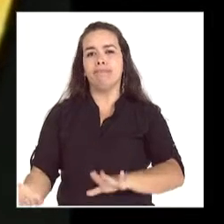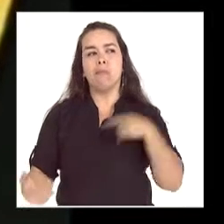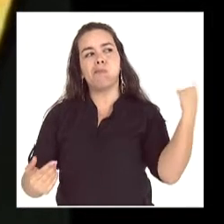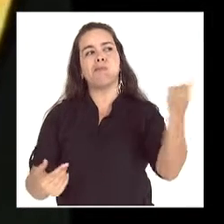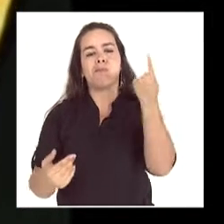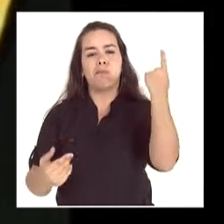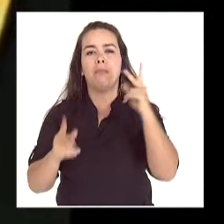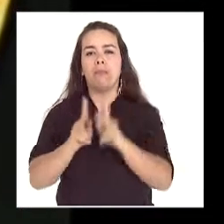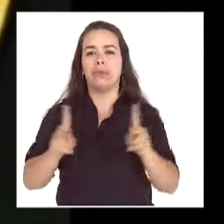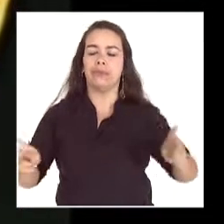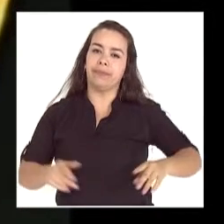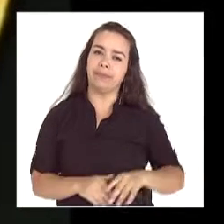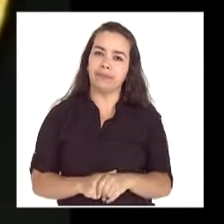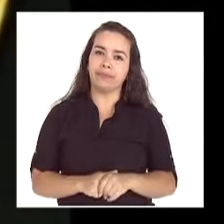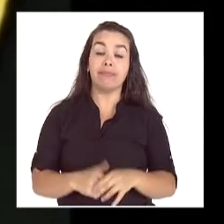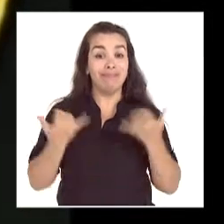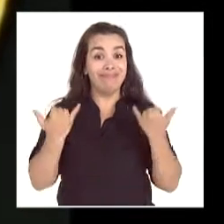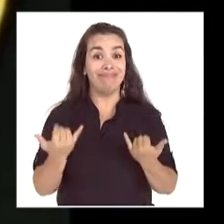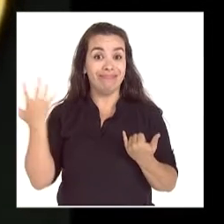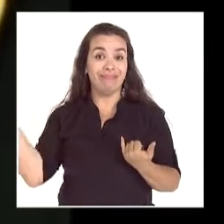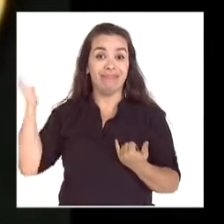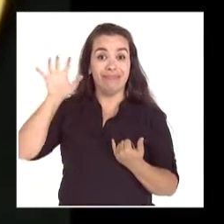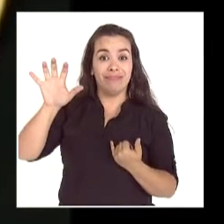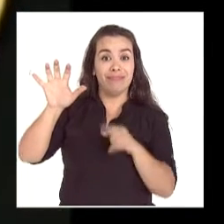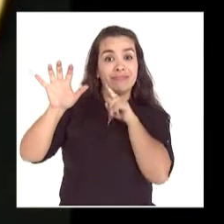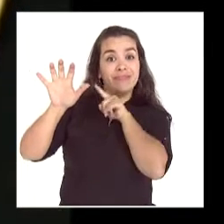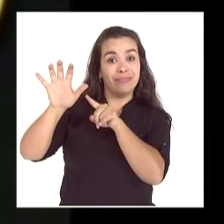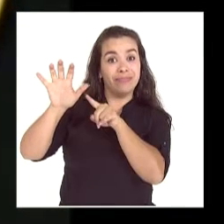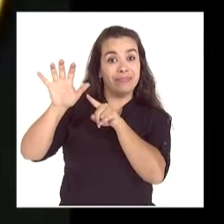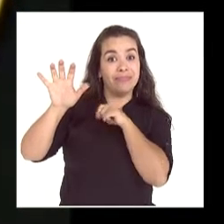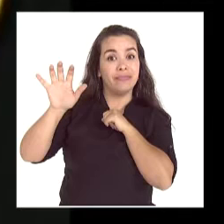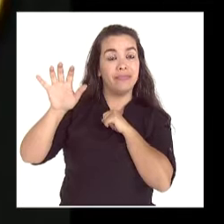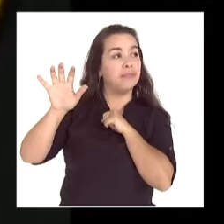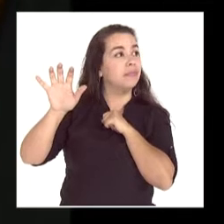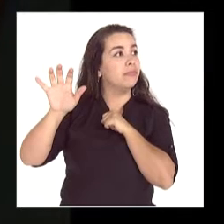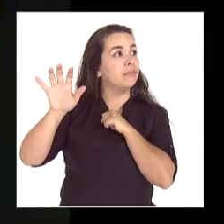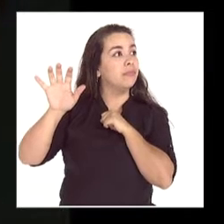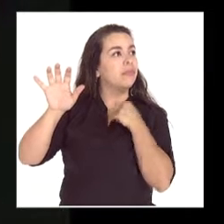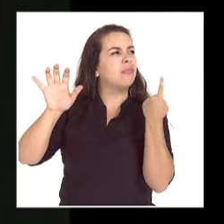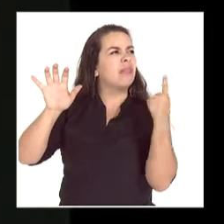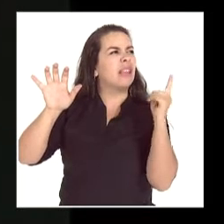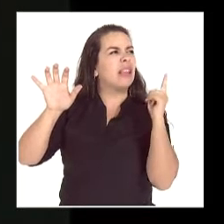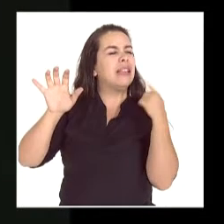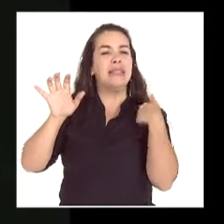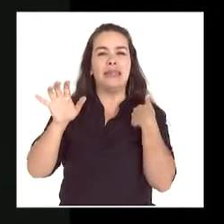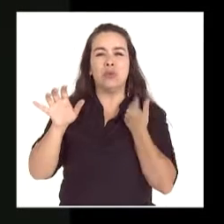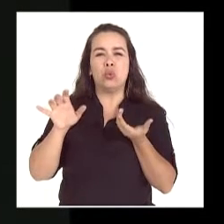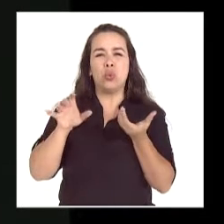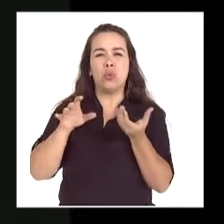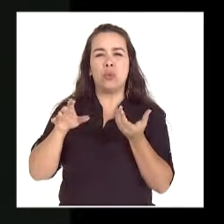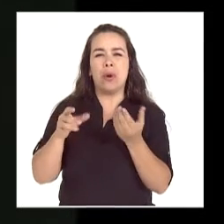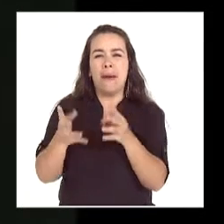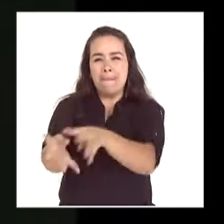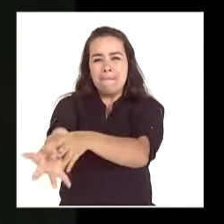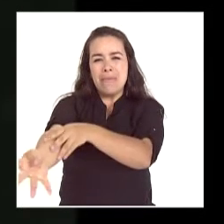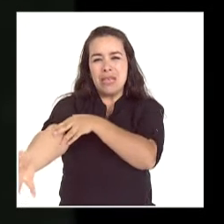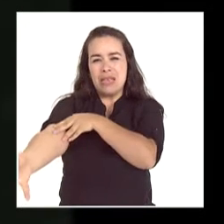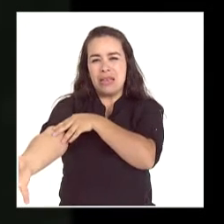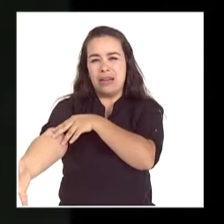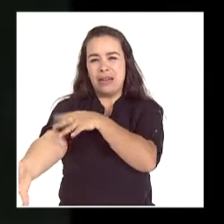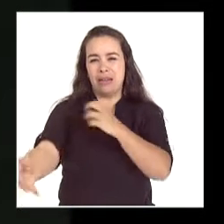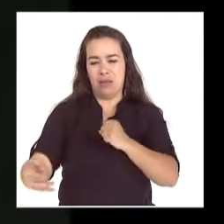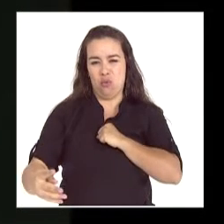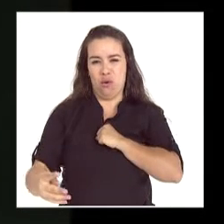en estos pacientes. Lo que estamos viendo en esta gráfica es una arteria, en este caso sería una arteria